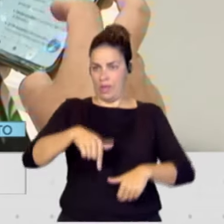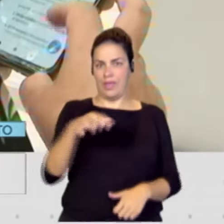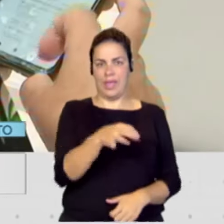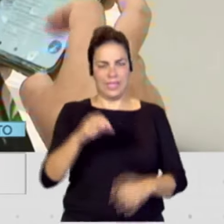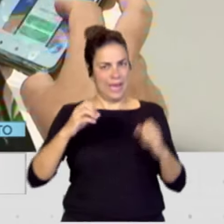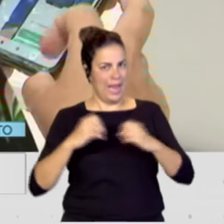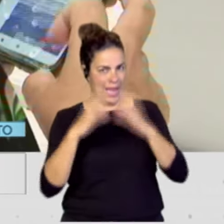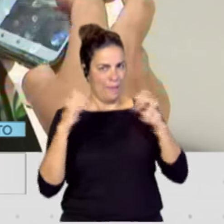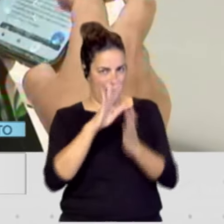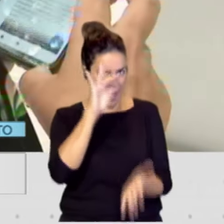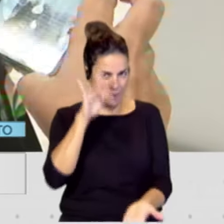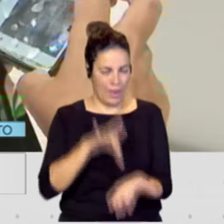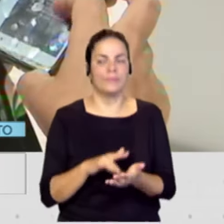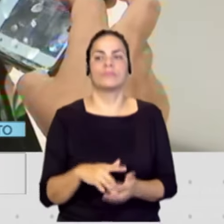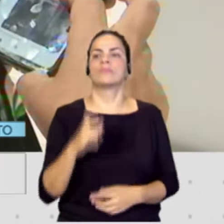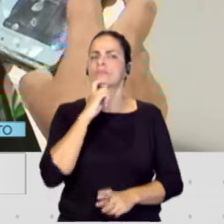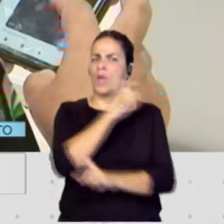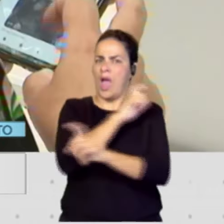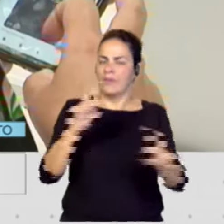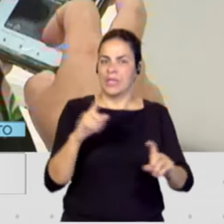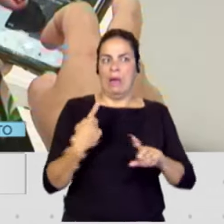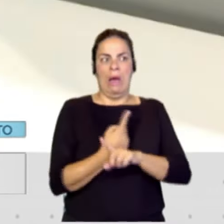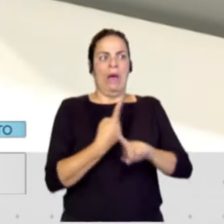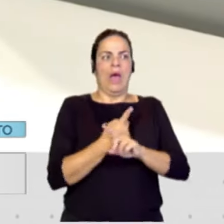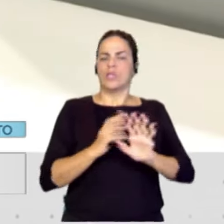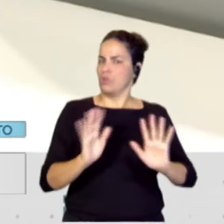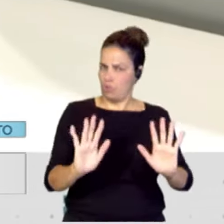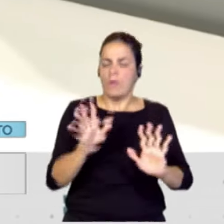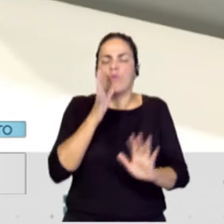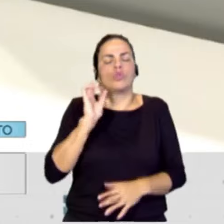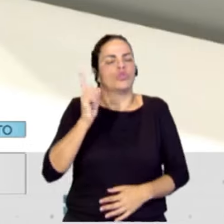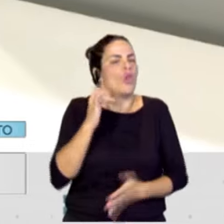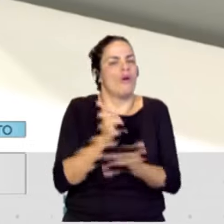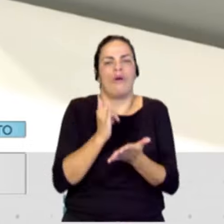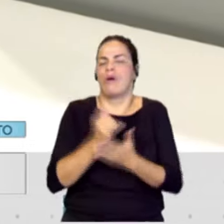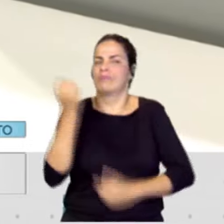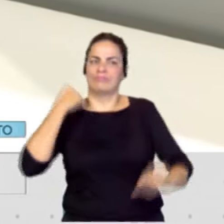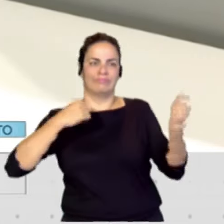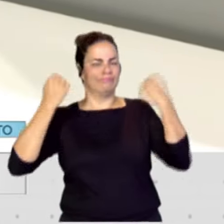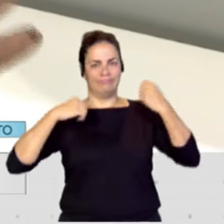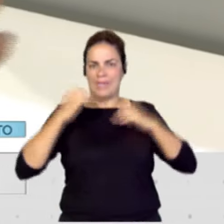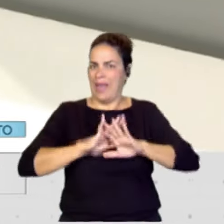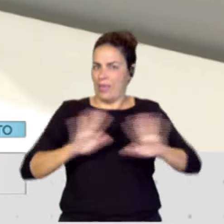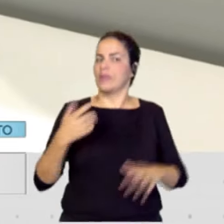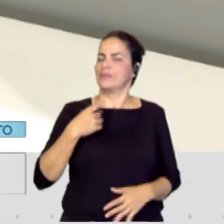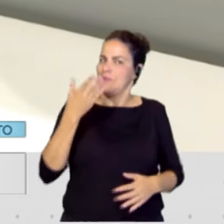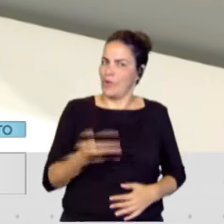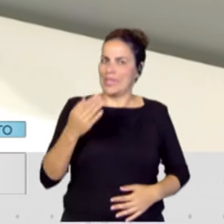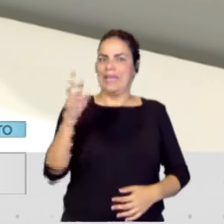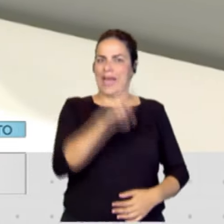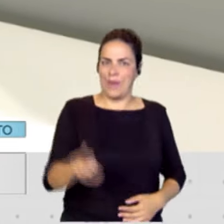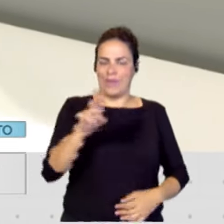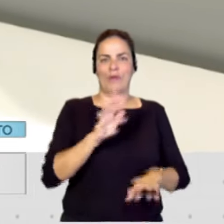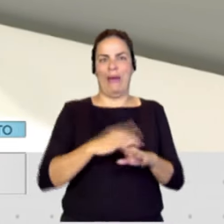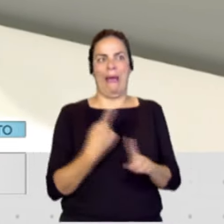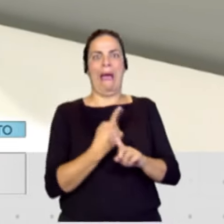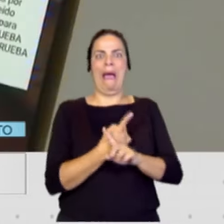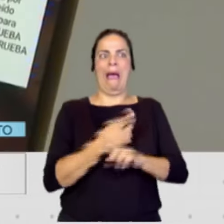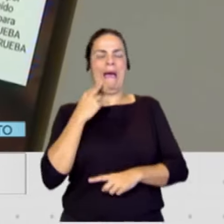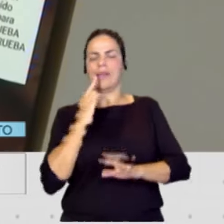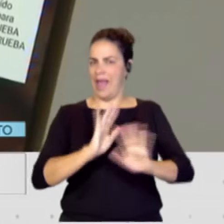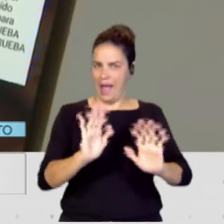palma hay que destacar que no hay que ponerse nervioso que se trata de un simulacro es importante que lo repitamos para que nadie se ponga nervioso como te decía